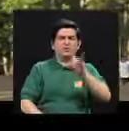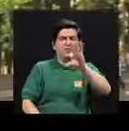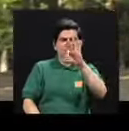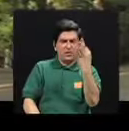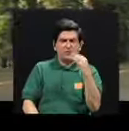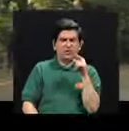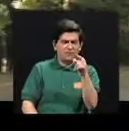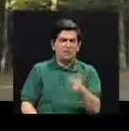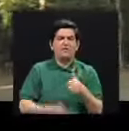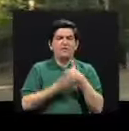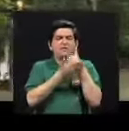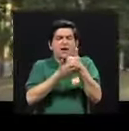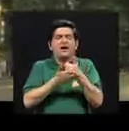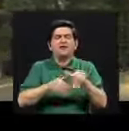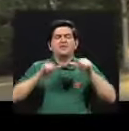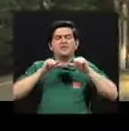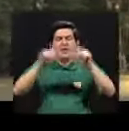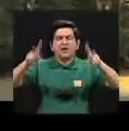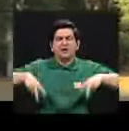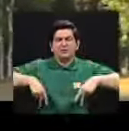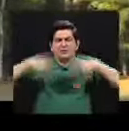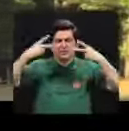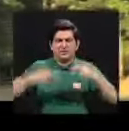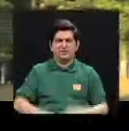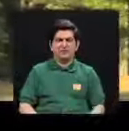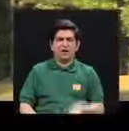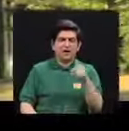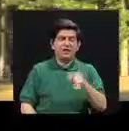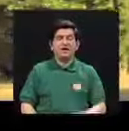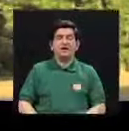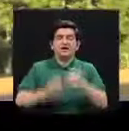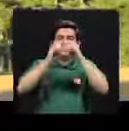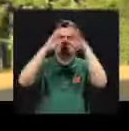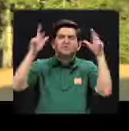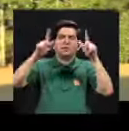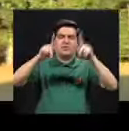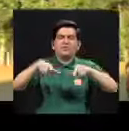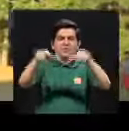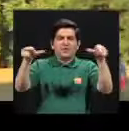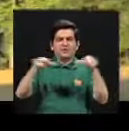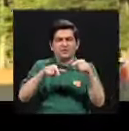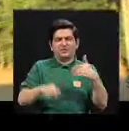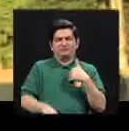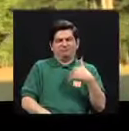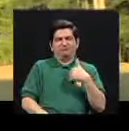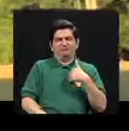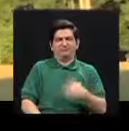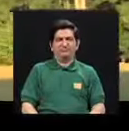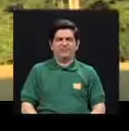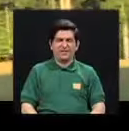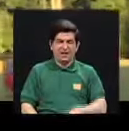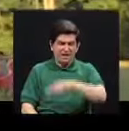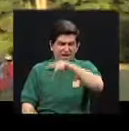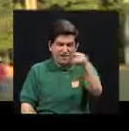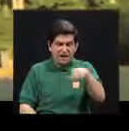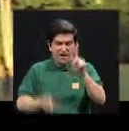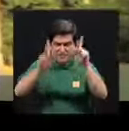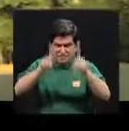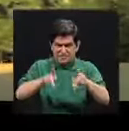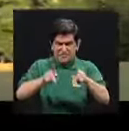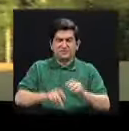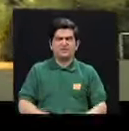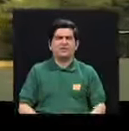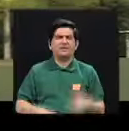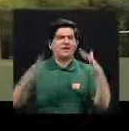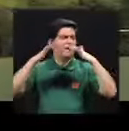que de alguna manera les ayudaba a subsistir, y esto queda todavía en el imaginario de la gente de esa zona. Entonces, para